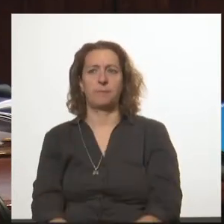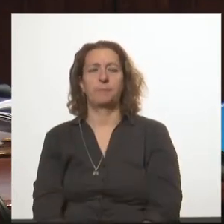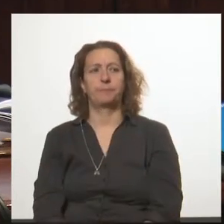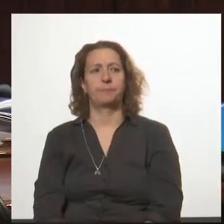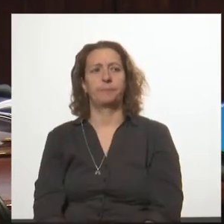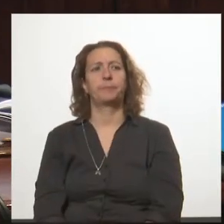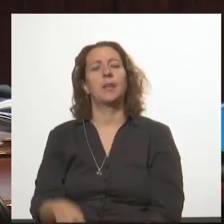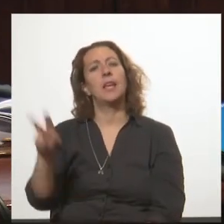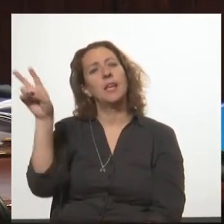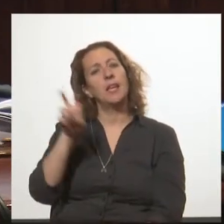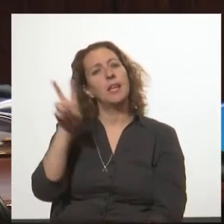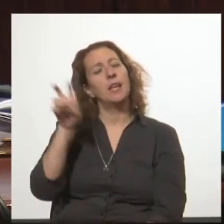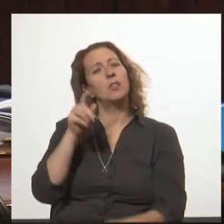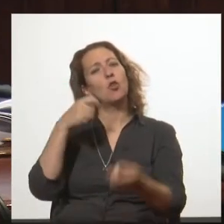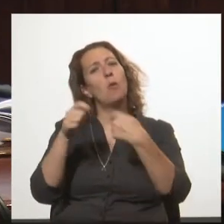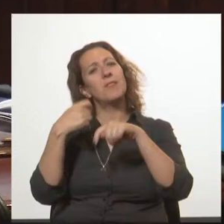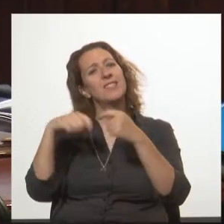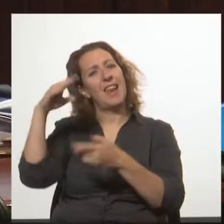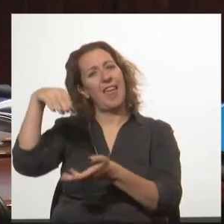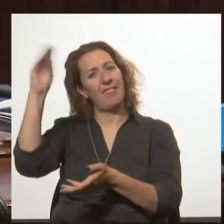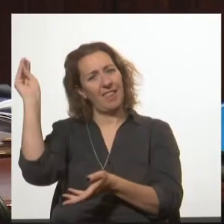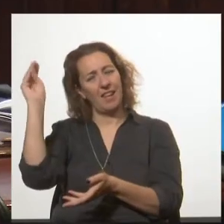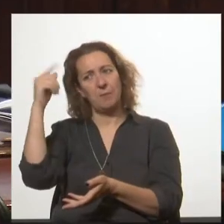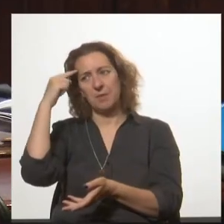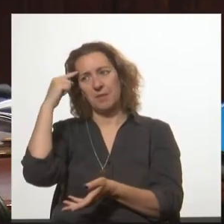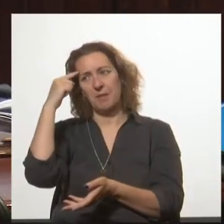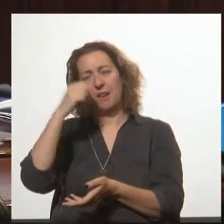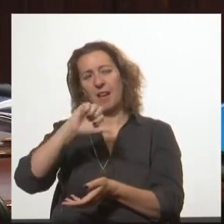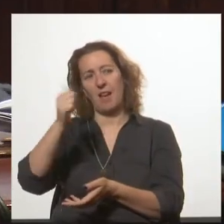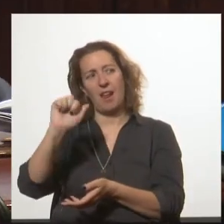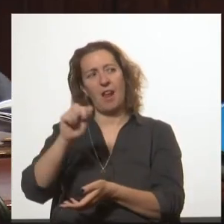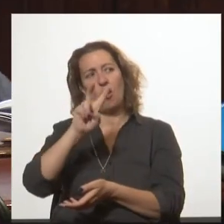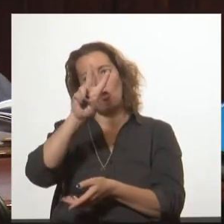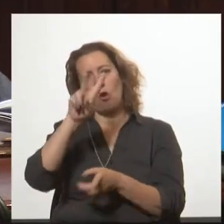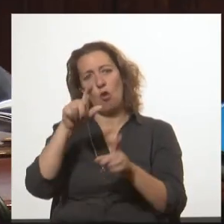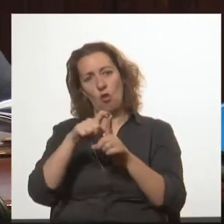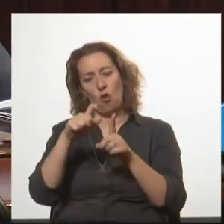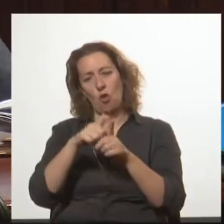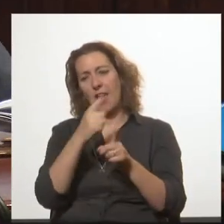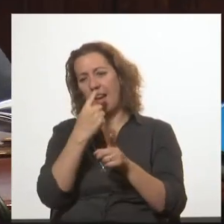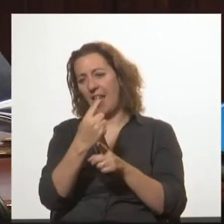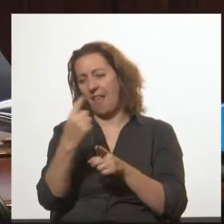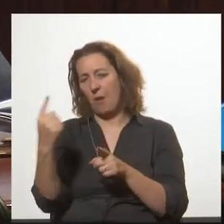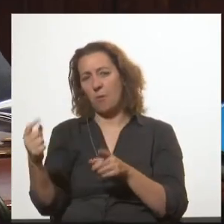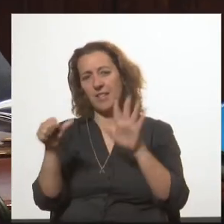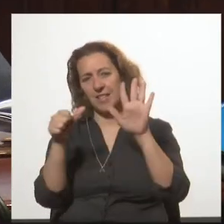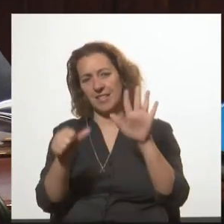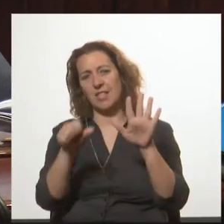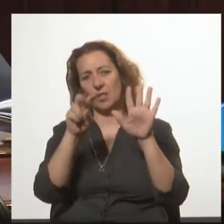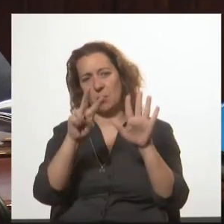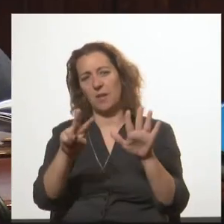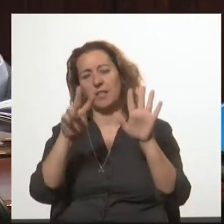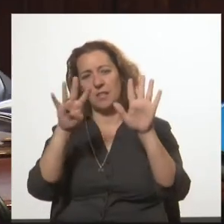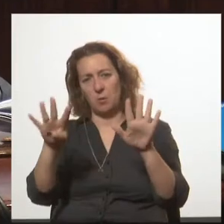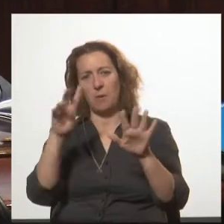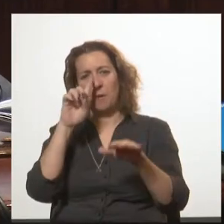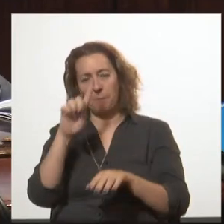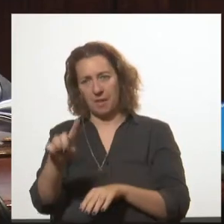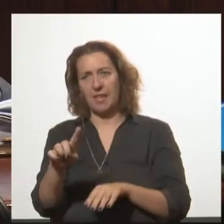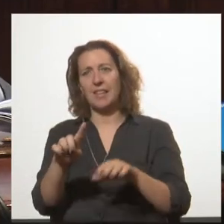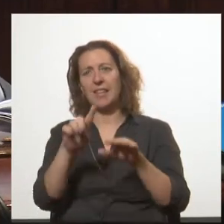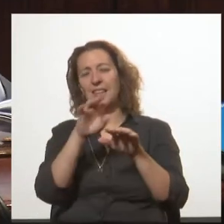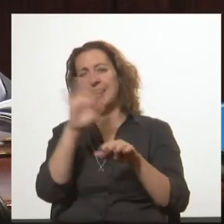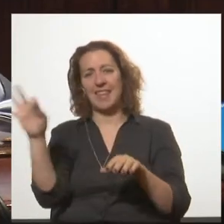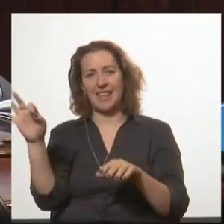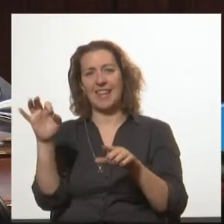de antel se pensaba ganar dos dólares por cada una de las 629 mil 500 entradas que se